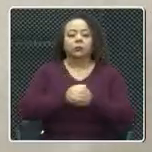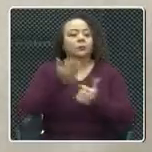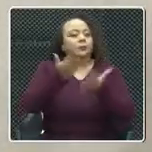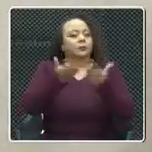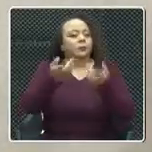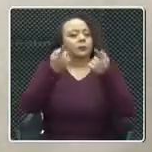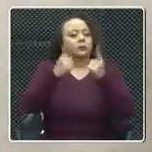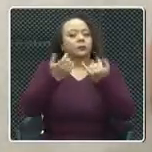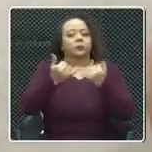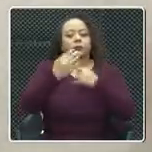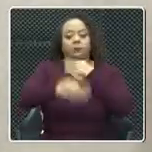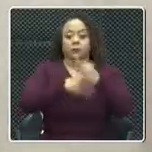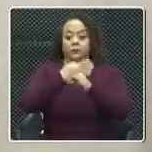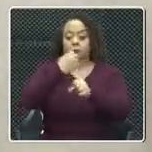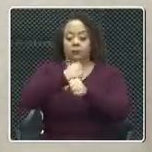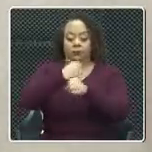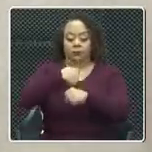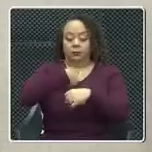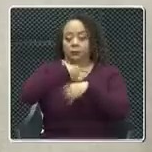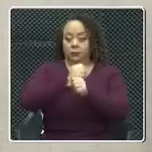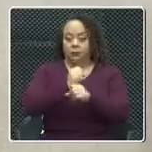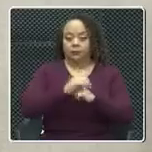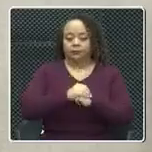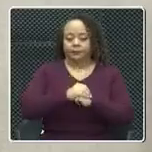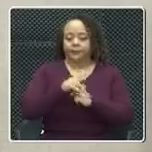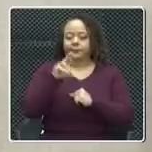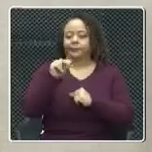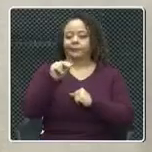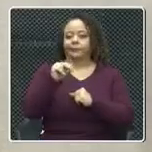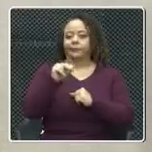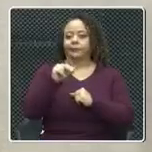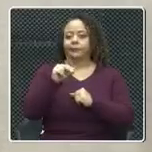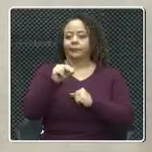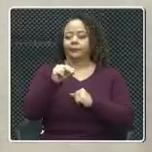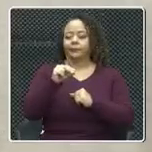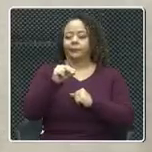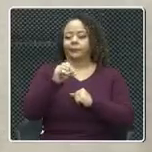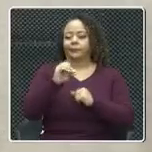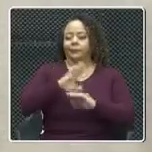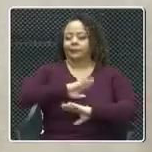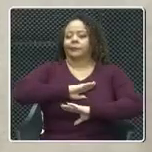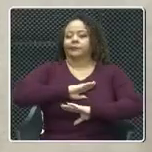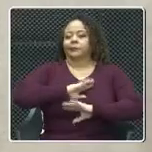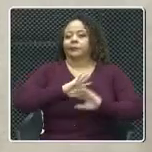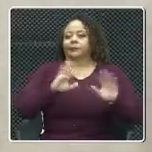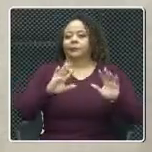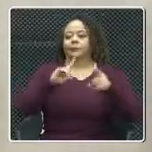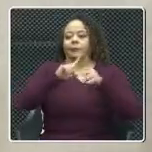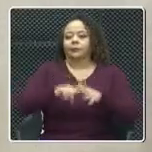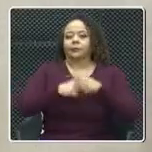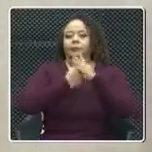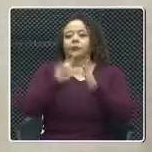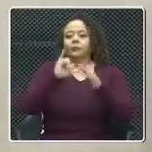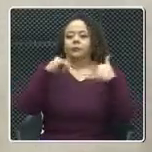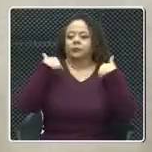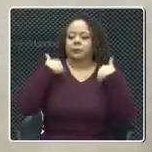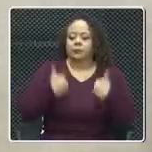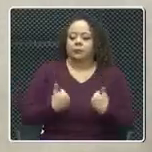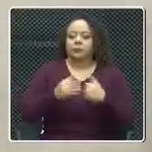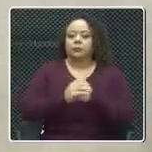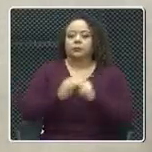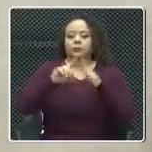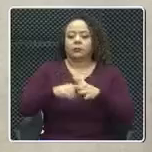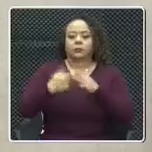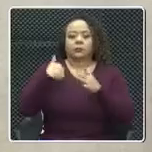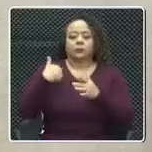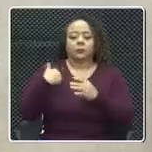ya el tipo de trabajo que yo realizo ya no me es tan gratificante, ¿verdad? Empieza a hacerse cansado, empieza a generarme